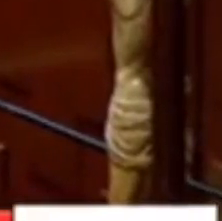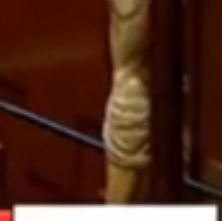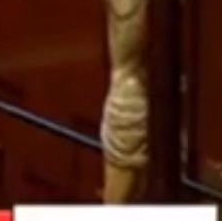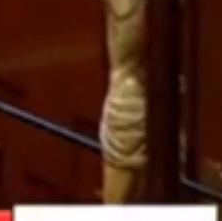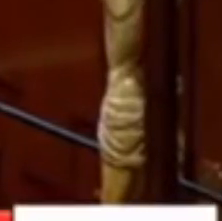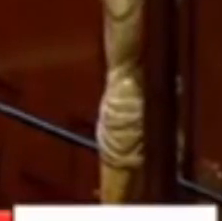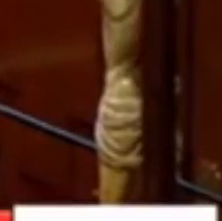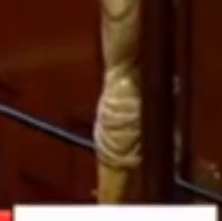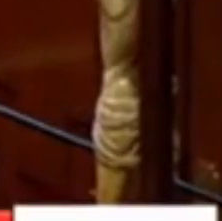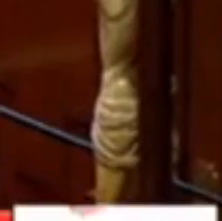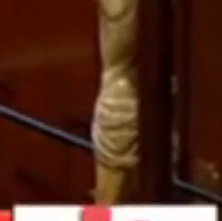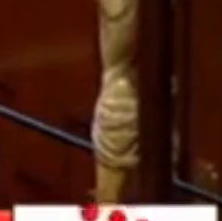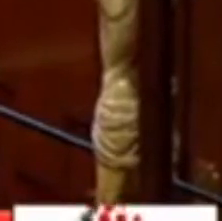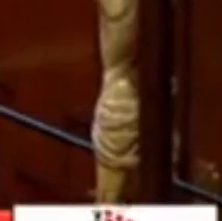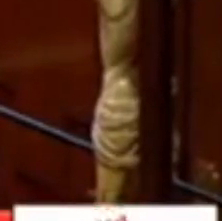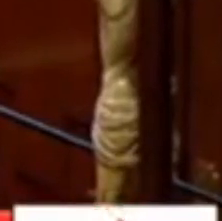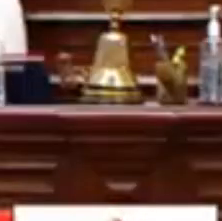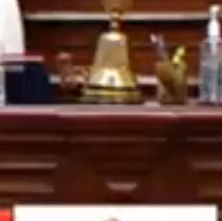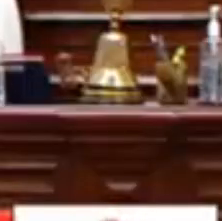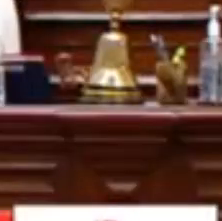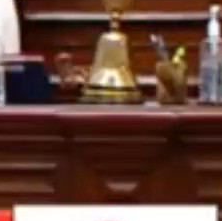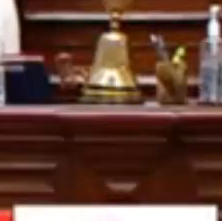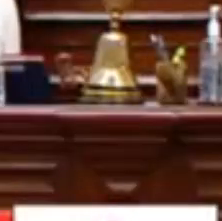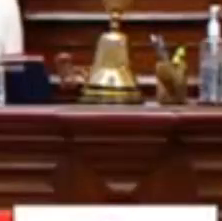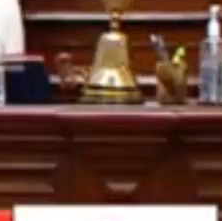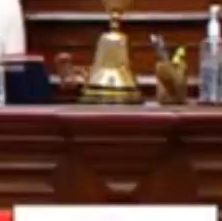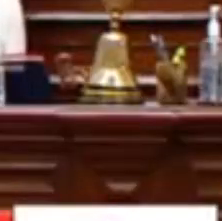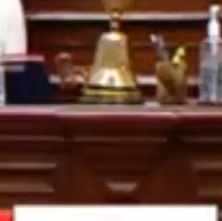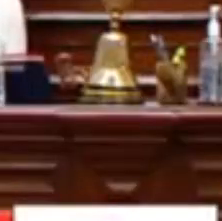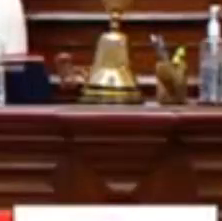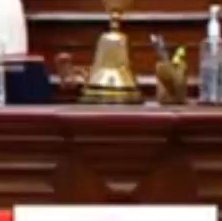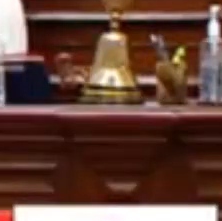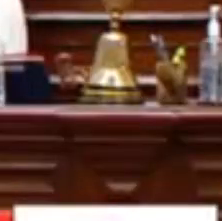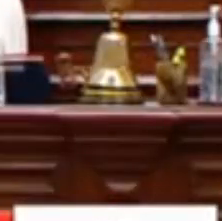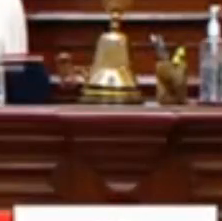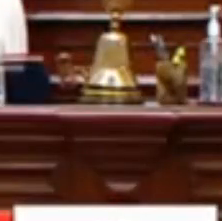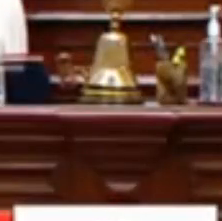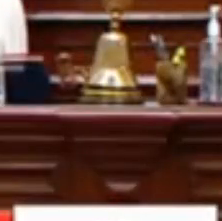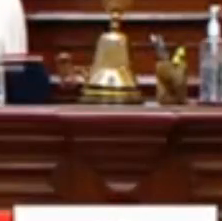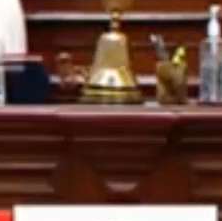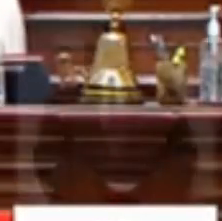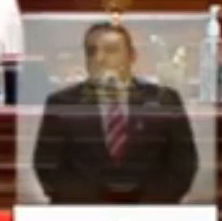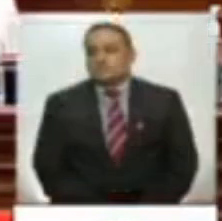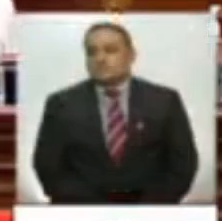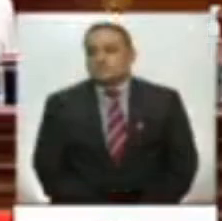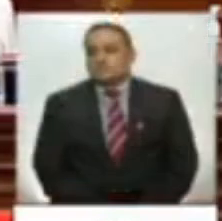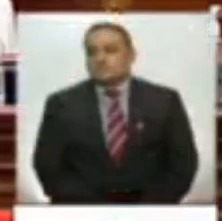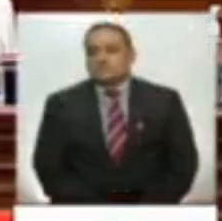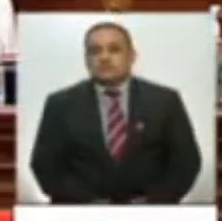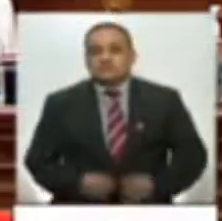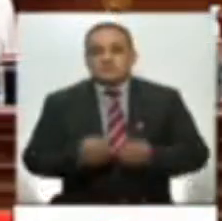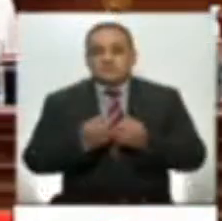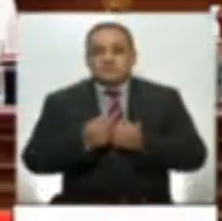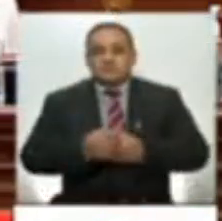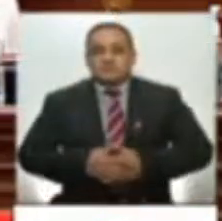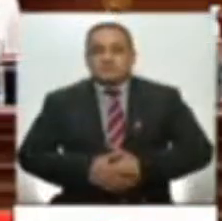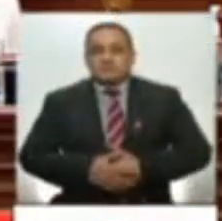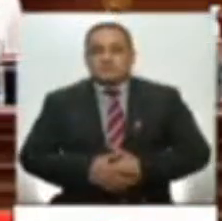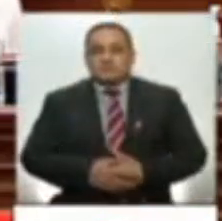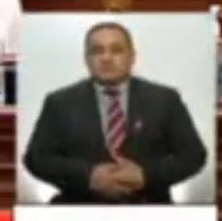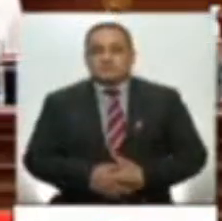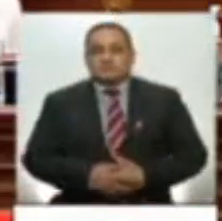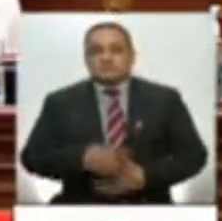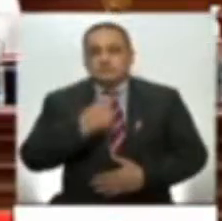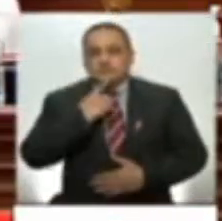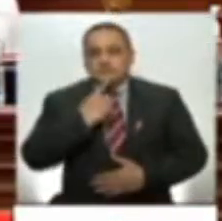Carlos Mariátegui, sí, juro. Si así lo hace, que Dios y la patria lo premien, sino que él y la